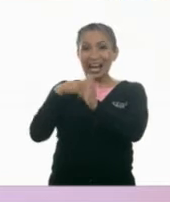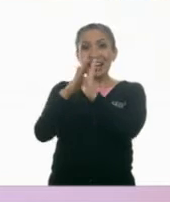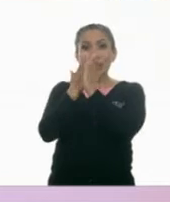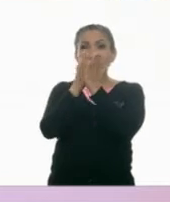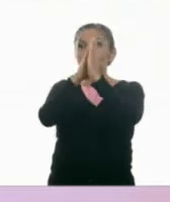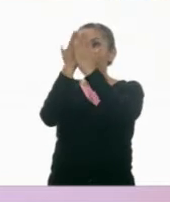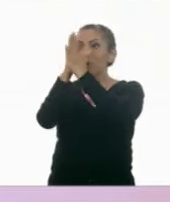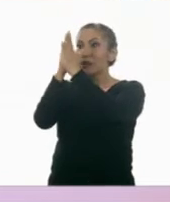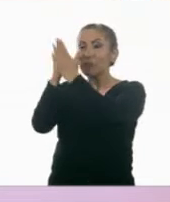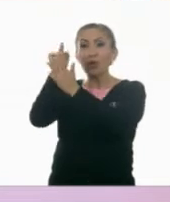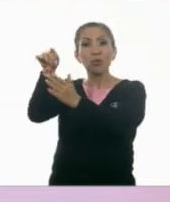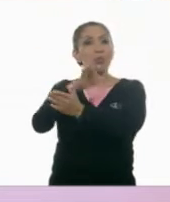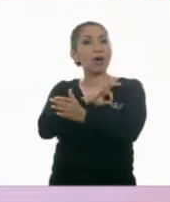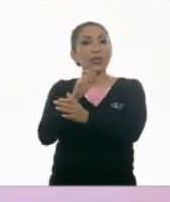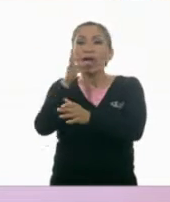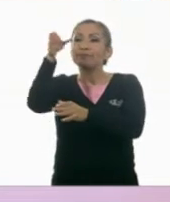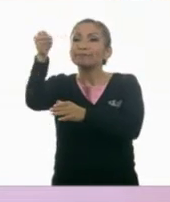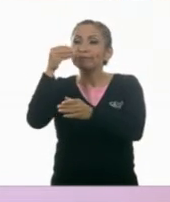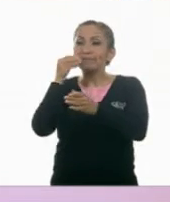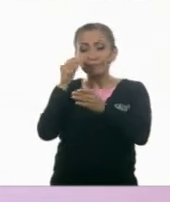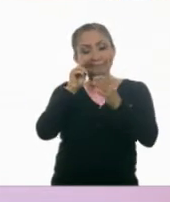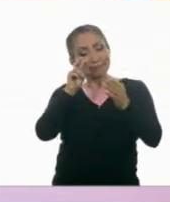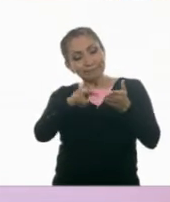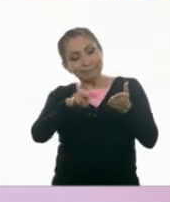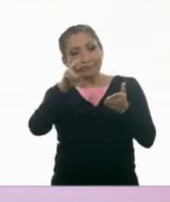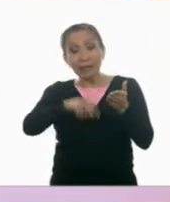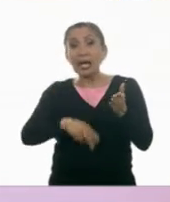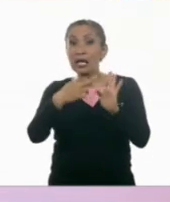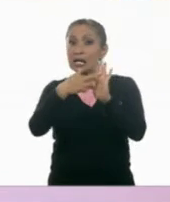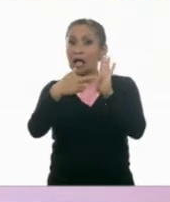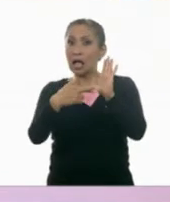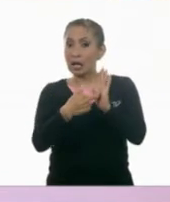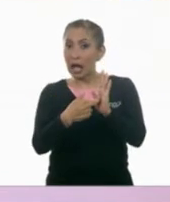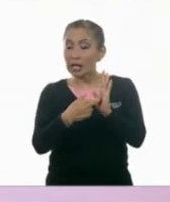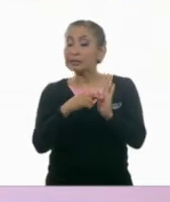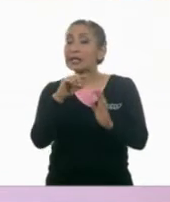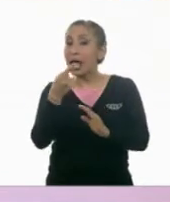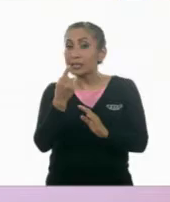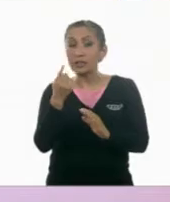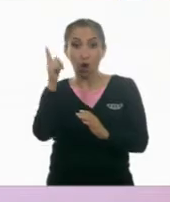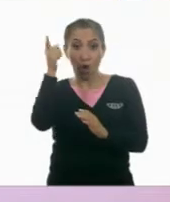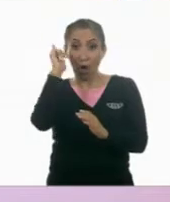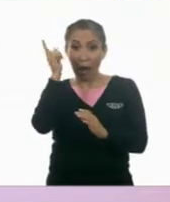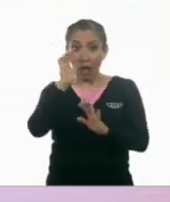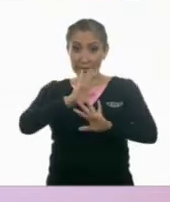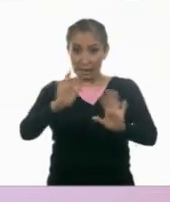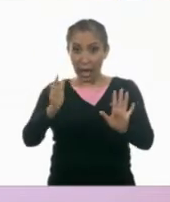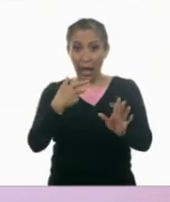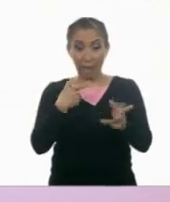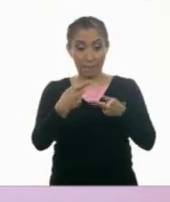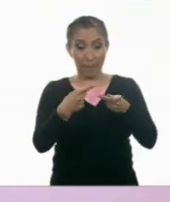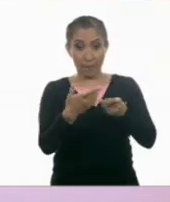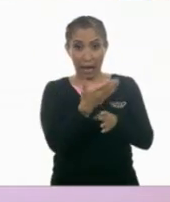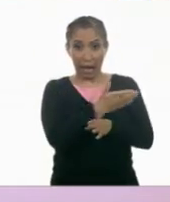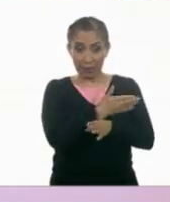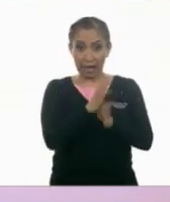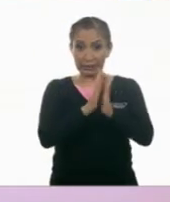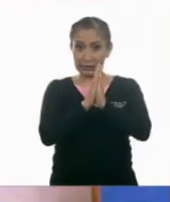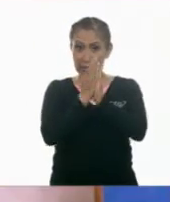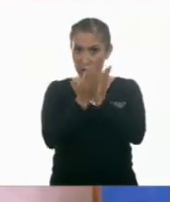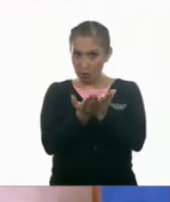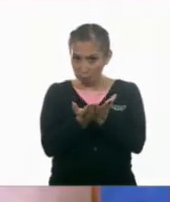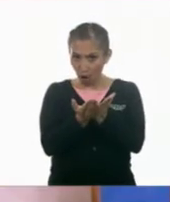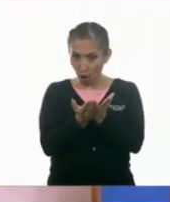todas y todos pueden utilizar. Y como parte de las reglas que debemos seguir, espero que ya tengan a la mano su